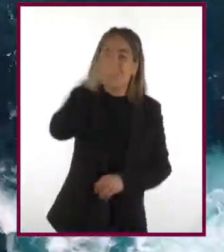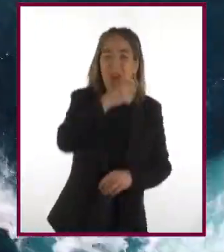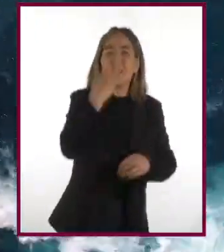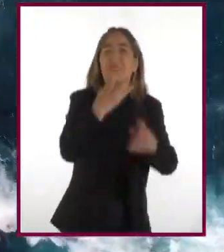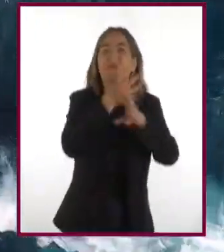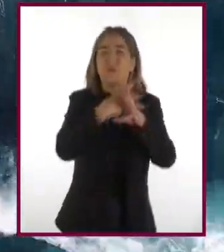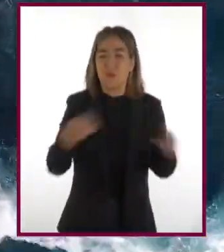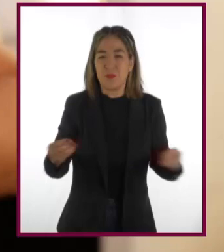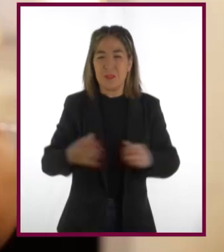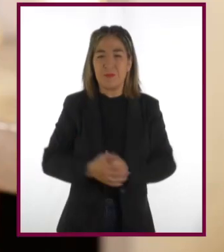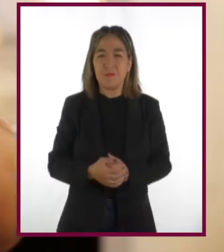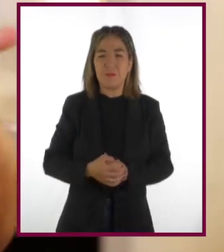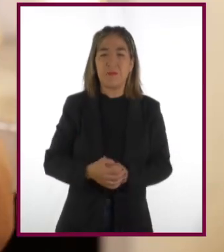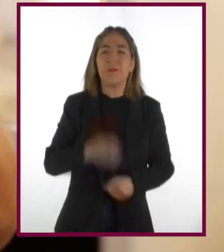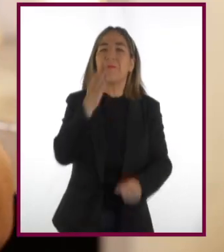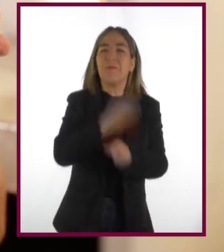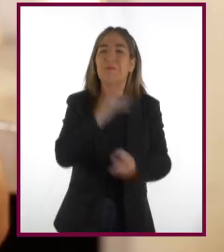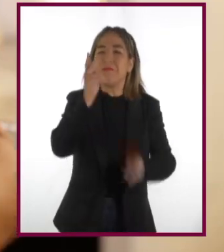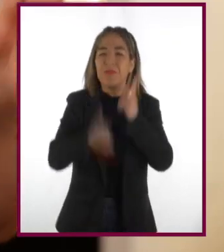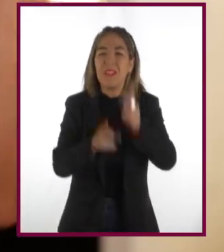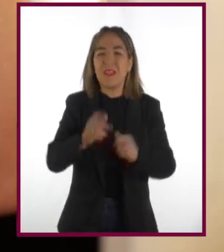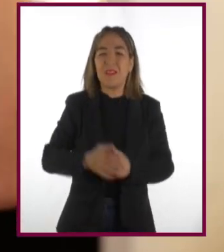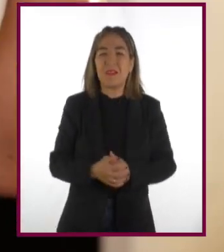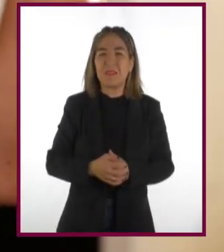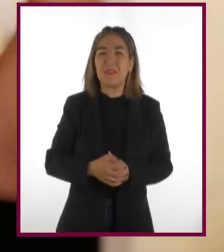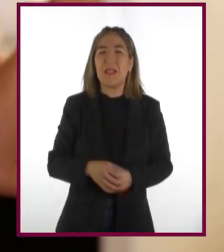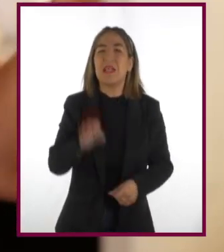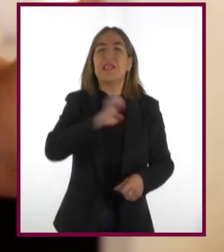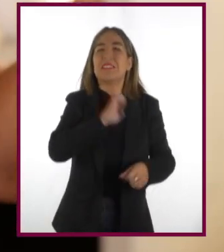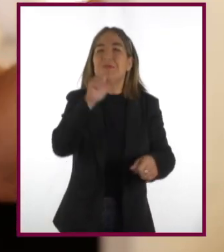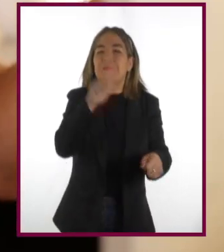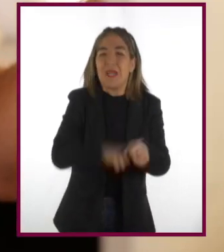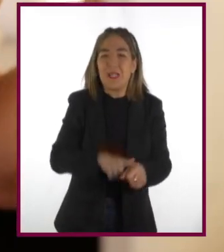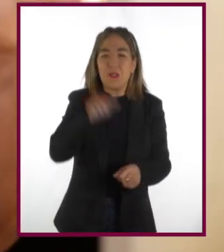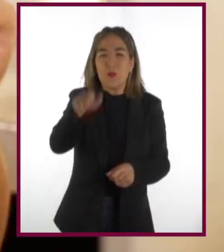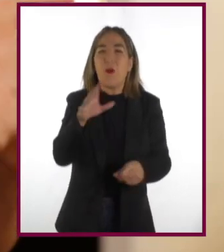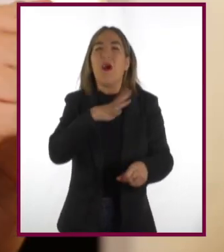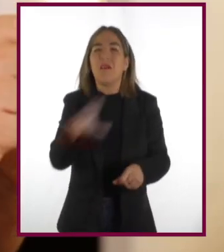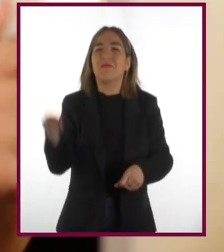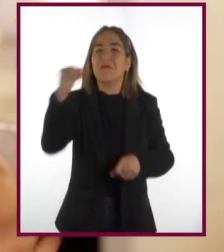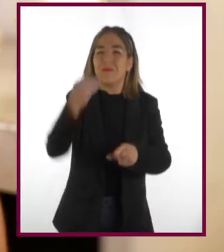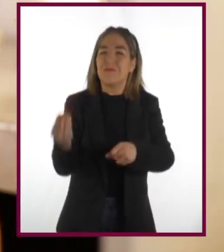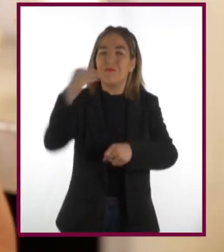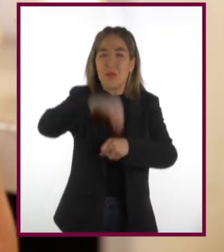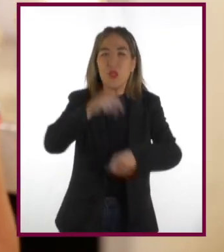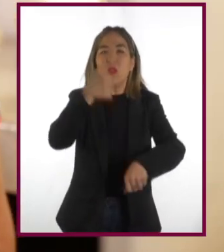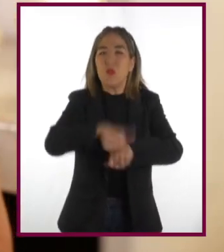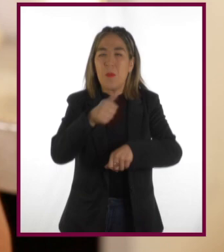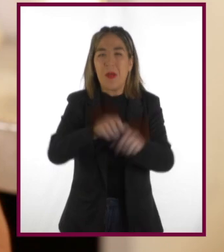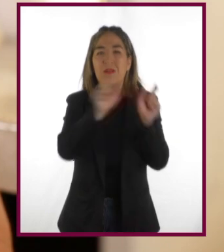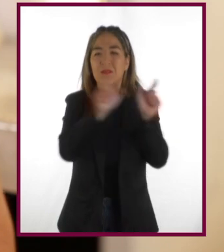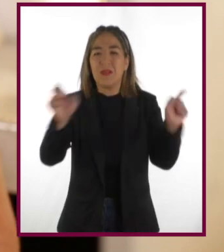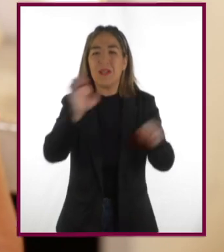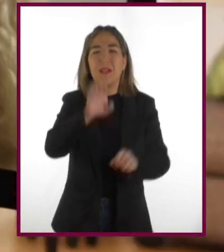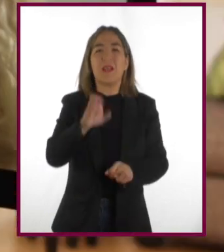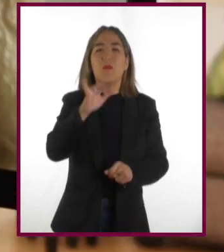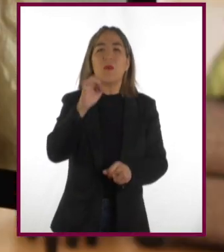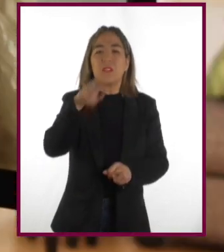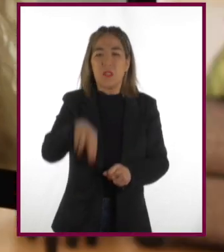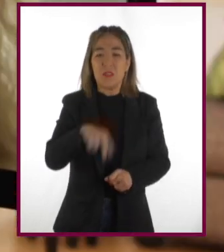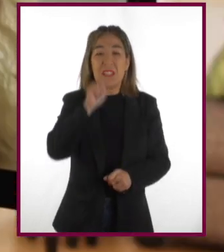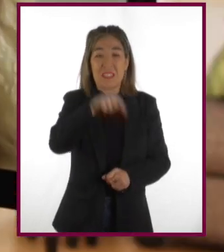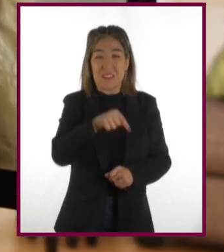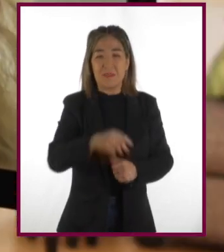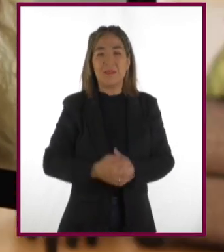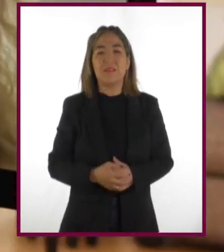su solución. Rosana, platícanos de casos específicos en los que se aplican las ecuaciones de Navier-Stokes. Bueno,